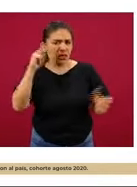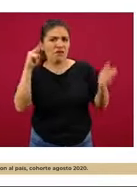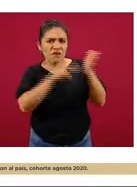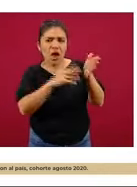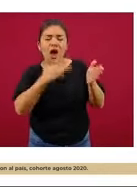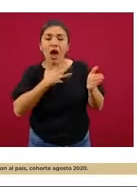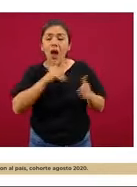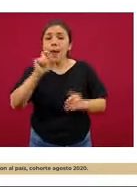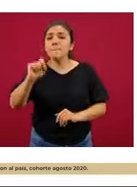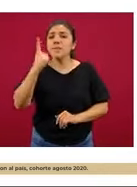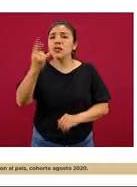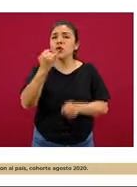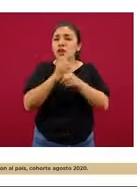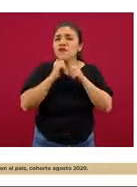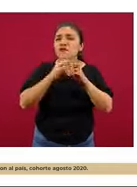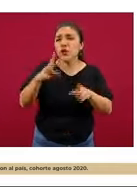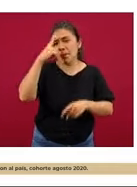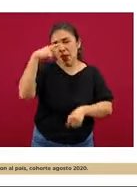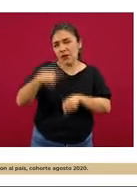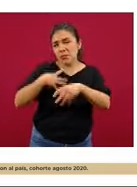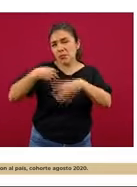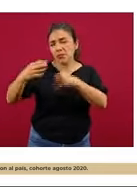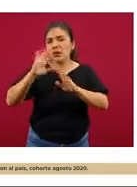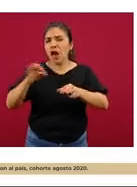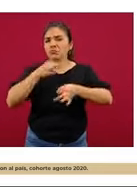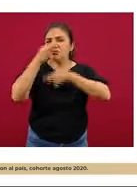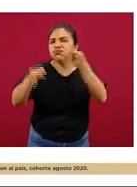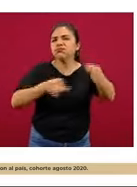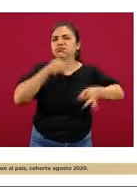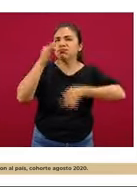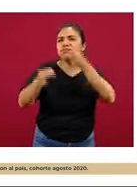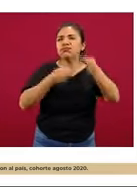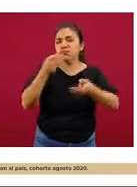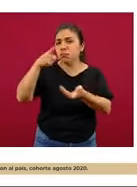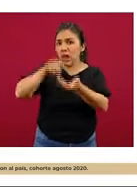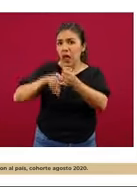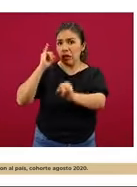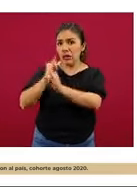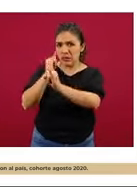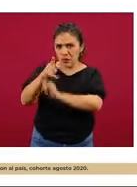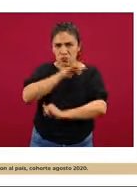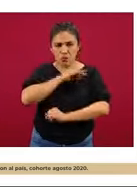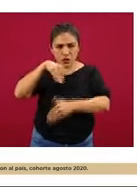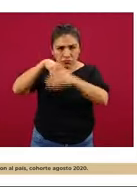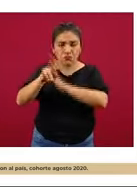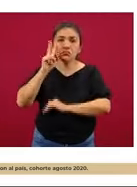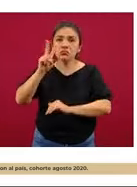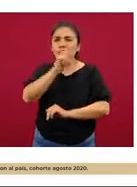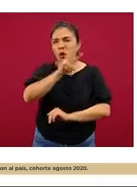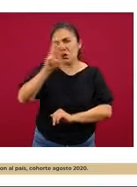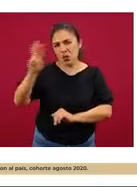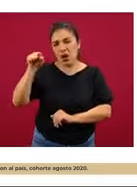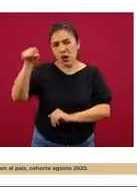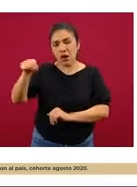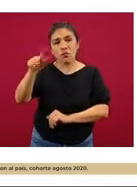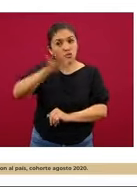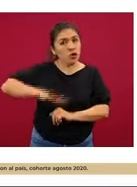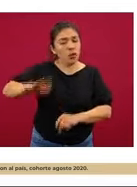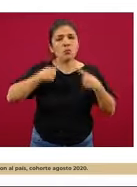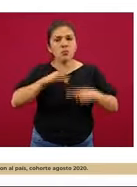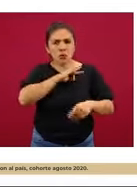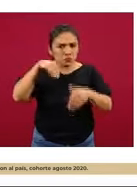ya 21 informes epidemiológicos emitidos y publicados en la página. Ustedes pueden acceder, y toda la población